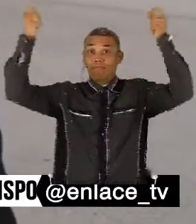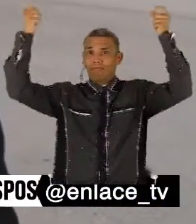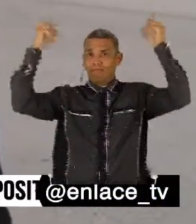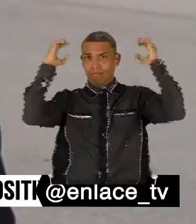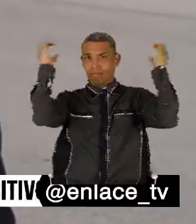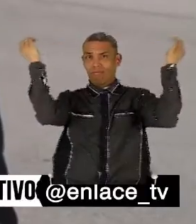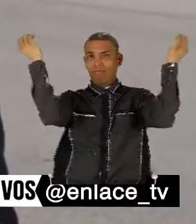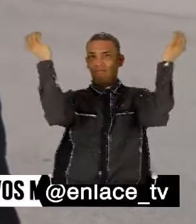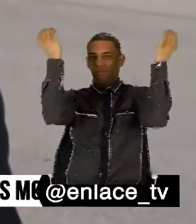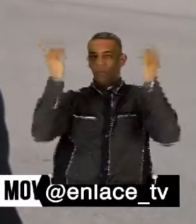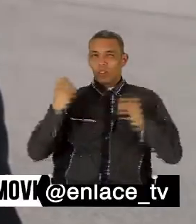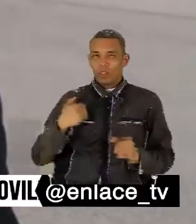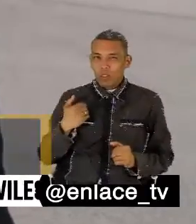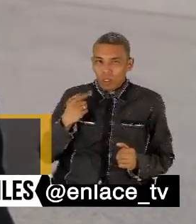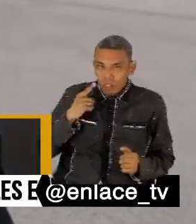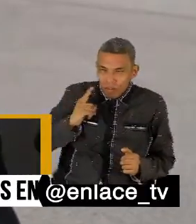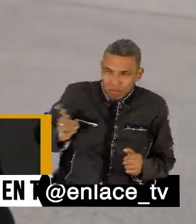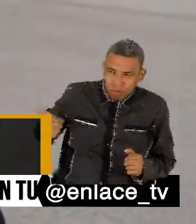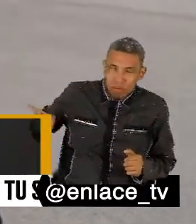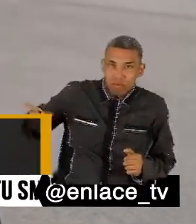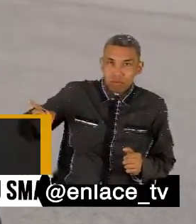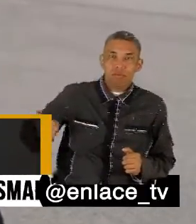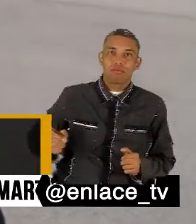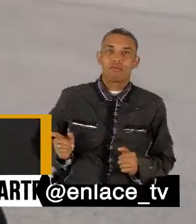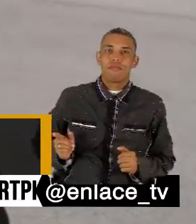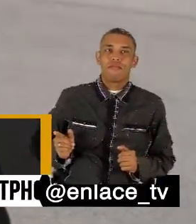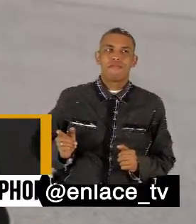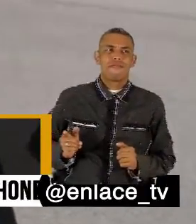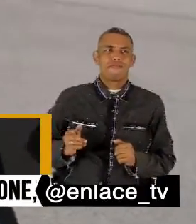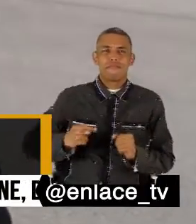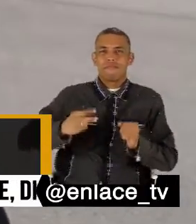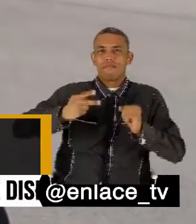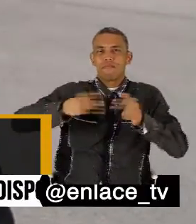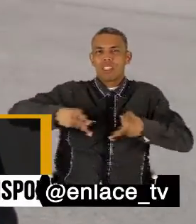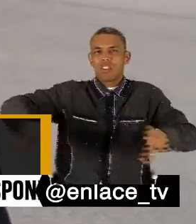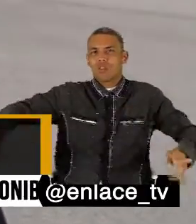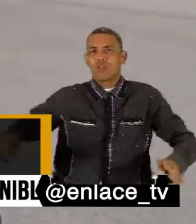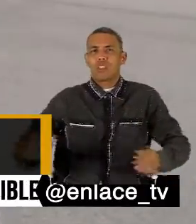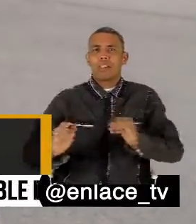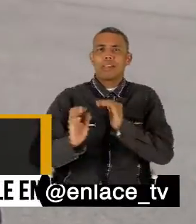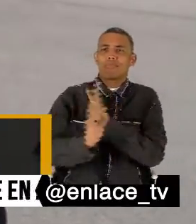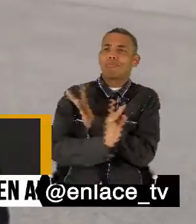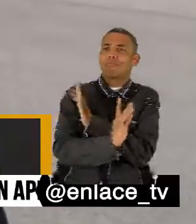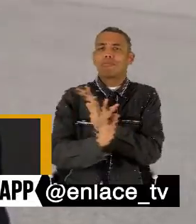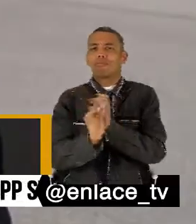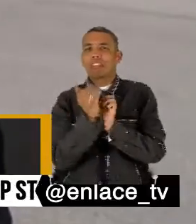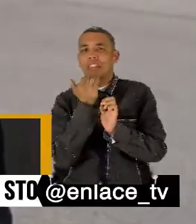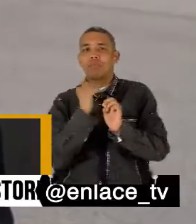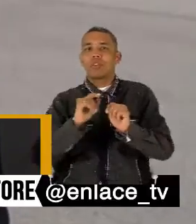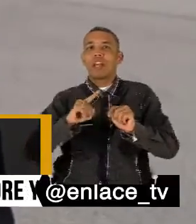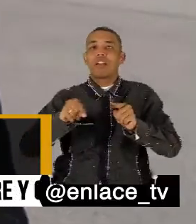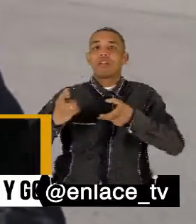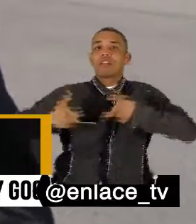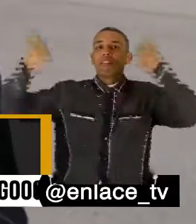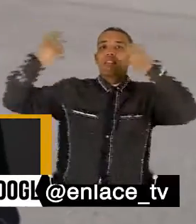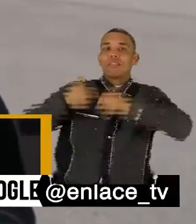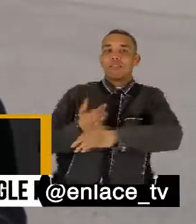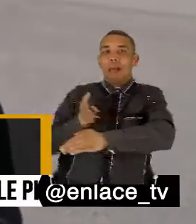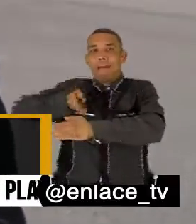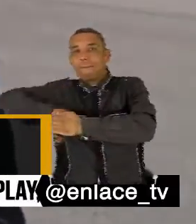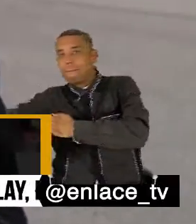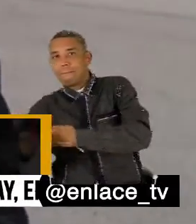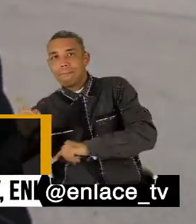está acondicionado, como se llamaba, el Fan Plaza. Es un sitio con pantalla gigante, full sonido para aquellos que no pueden entrar al estadio. Ahí sí ya hay